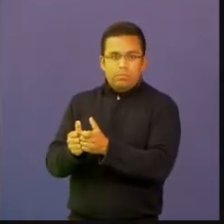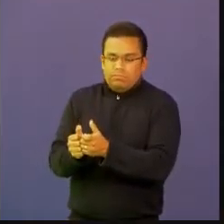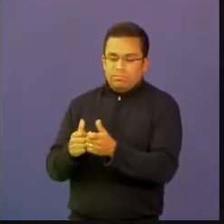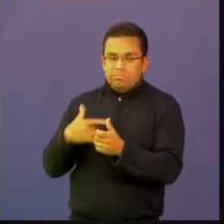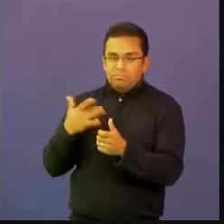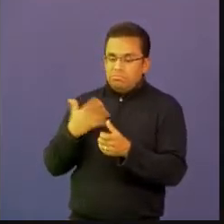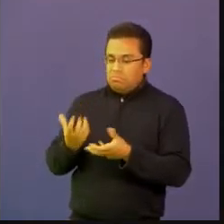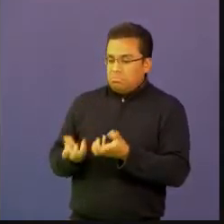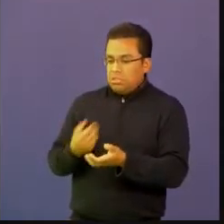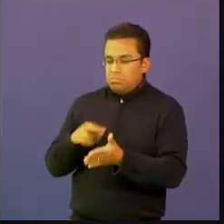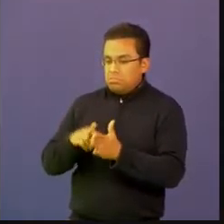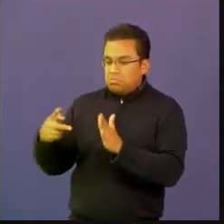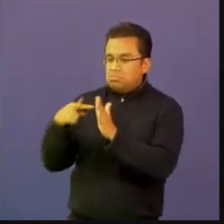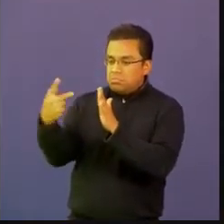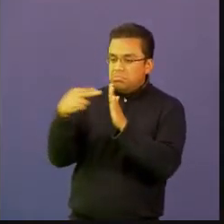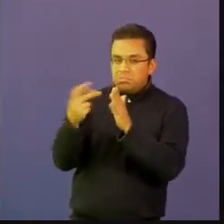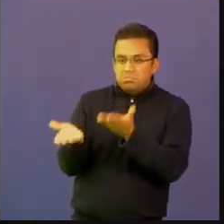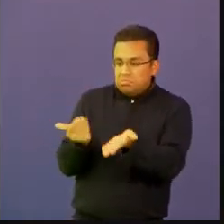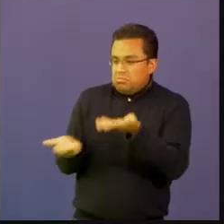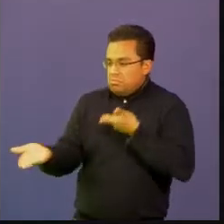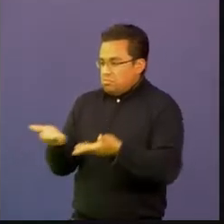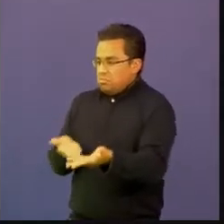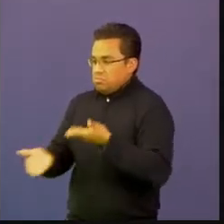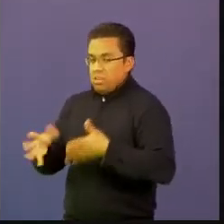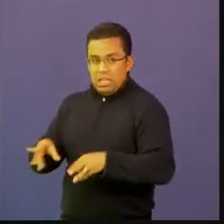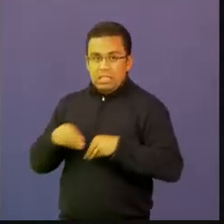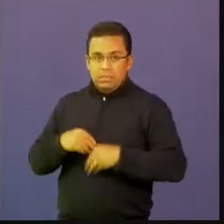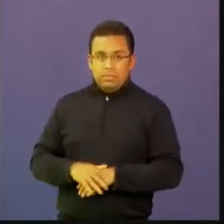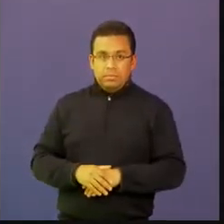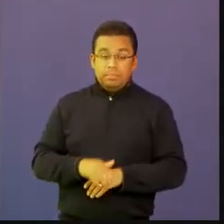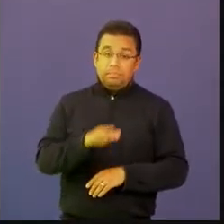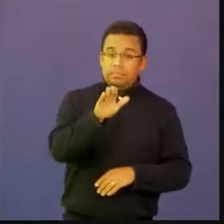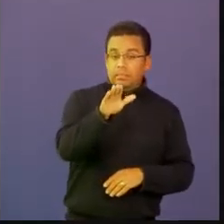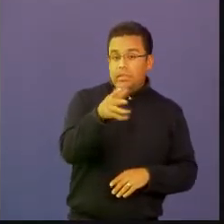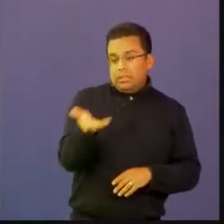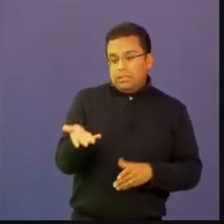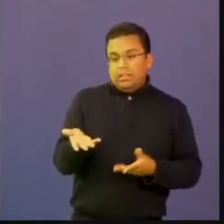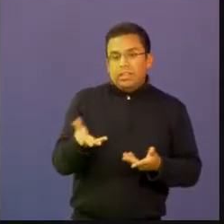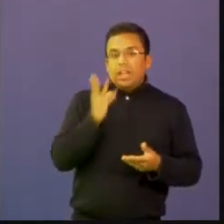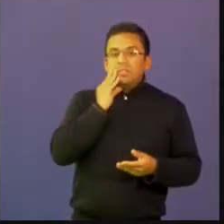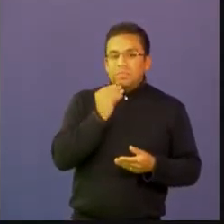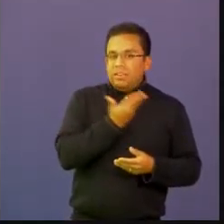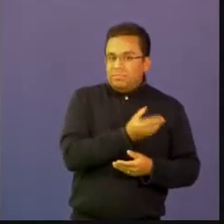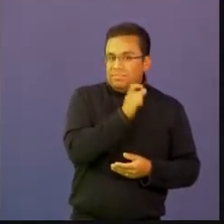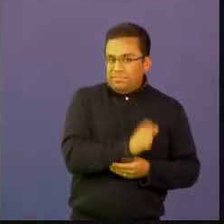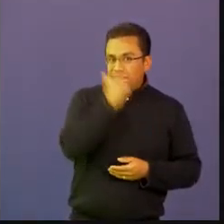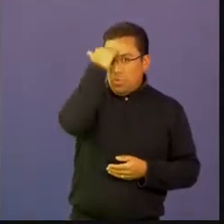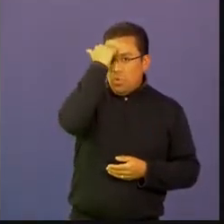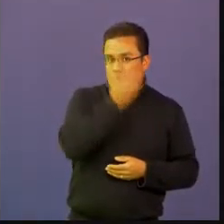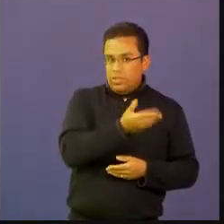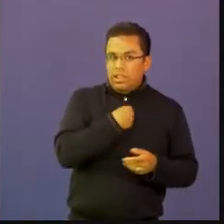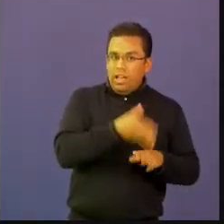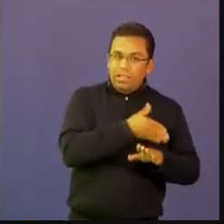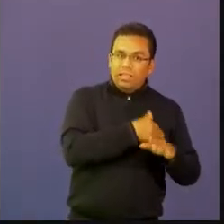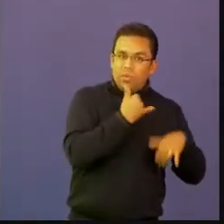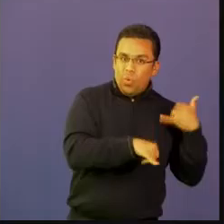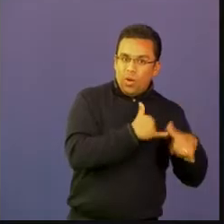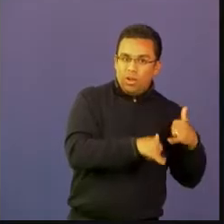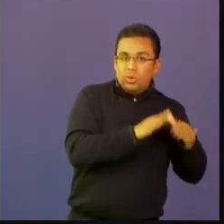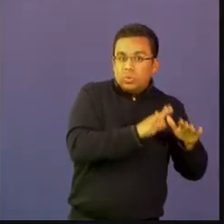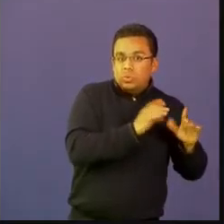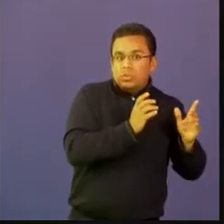con tecnología. Esta es una breve experiencia que muestra cómo desde un lugar casual